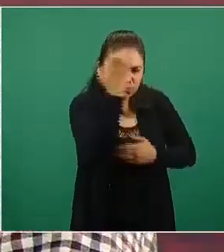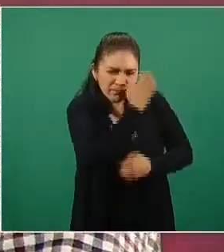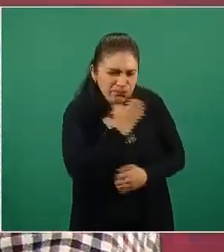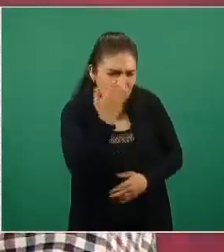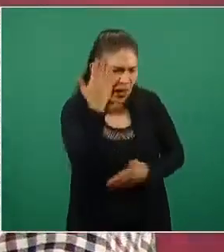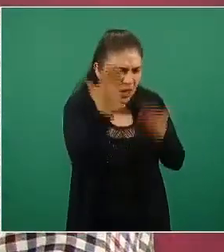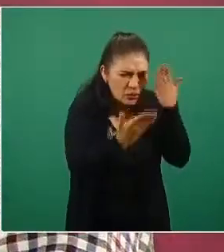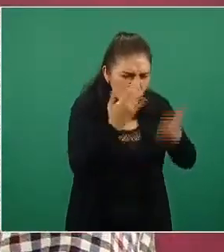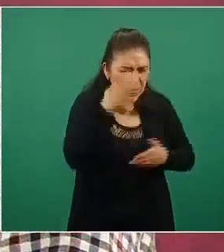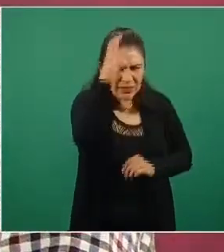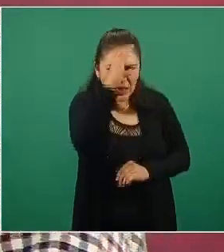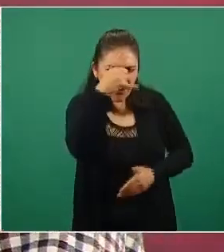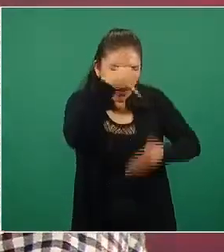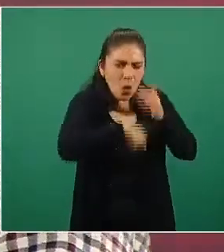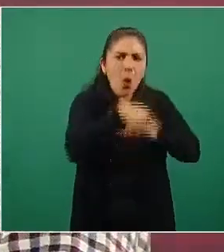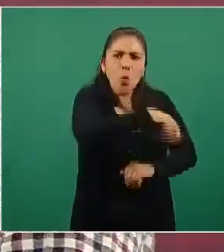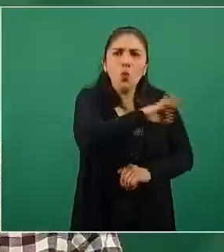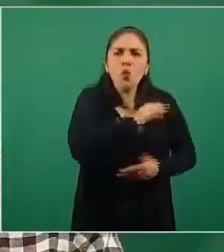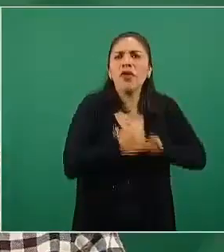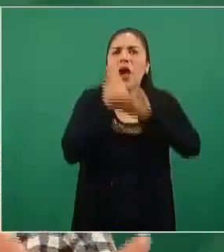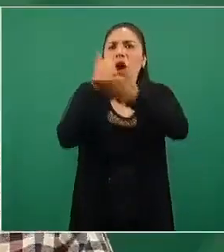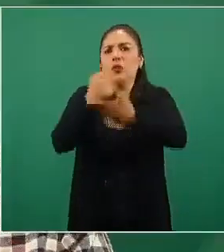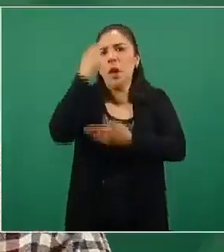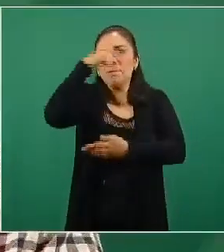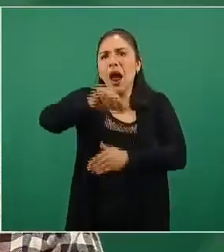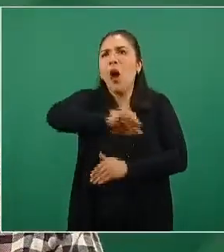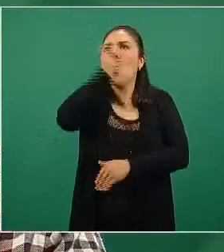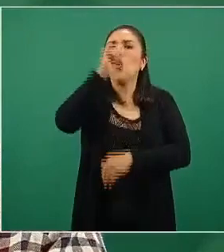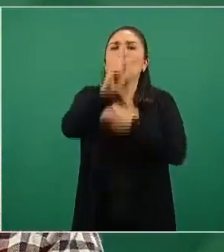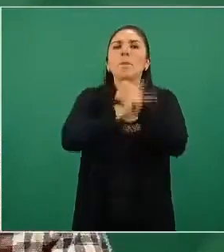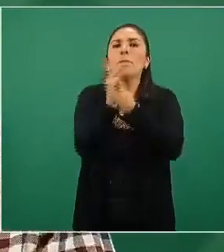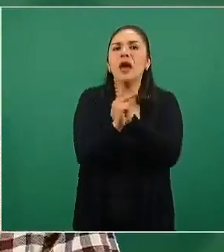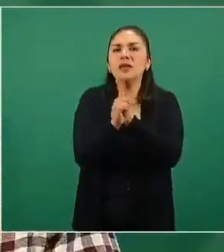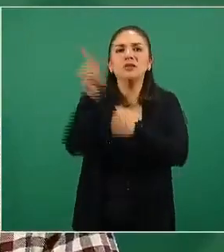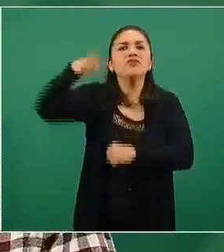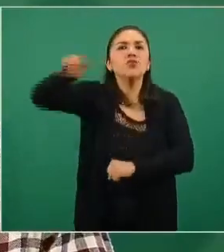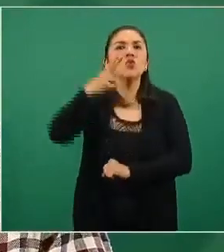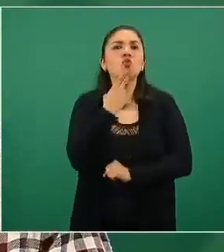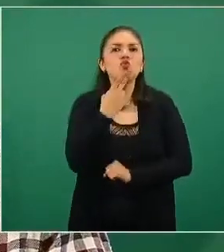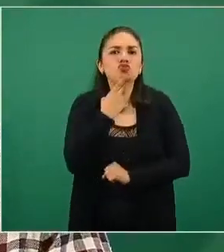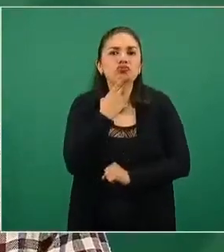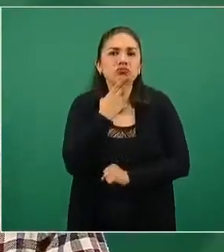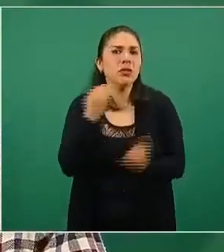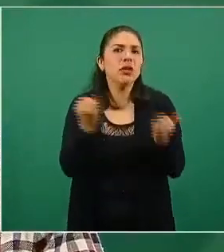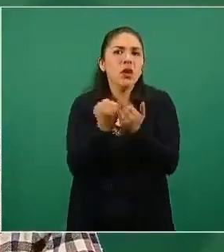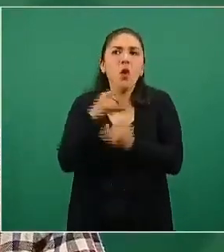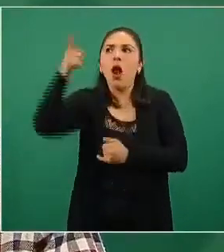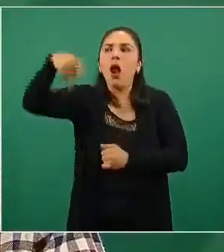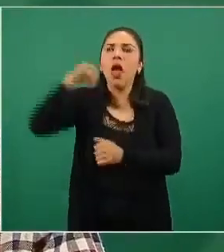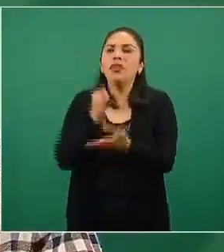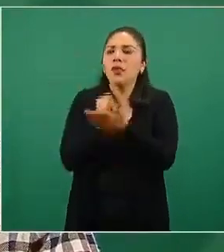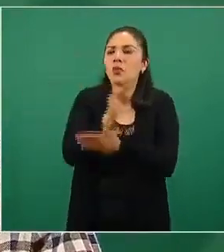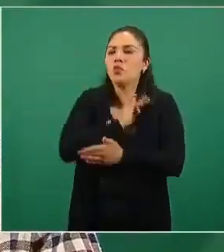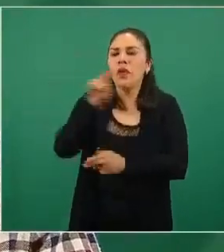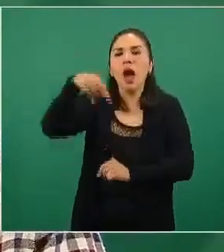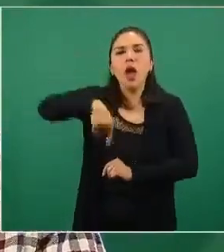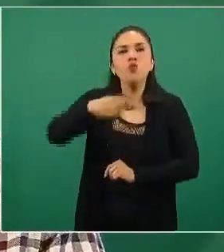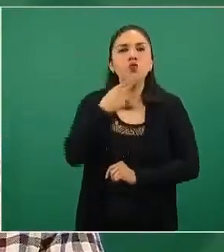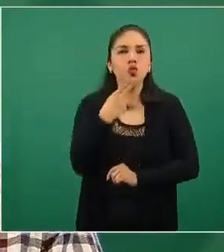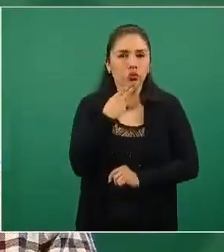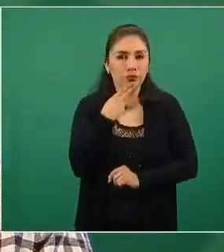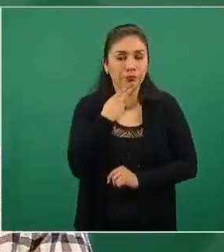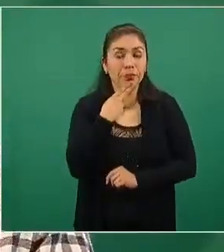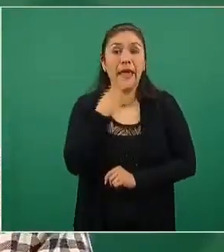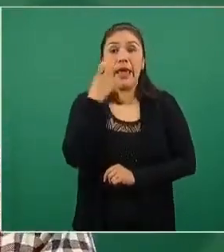uso fuera de México. Desde luego también pueden contribuir a decisiones sobre el uso de México. Respecto a la regulación